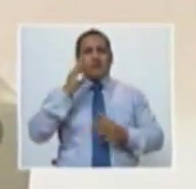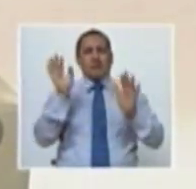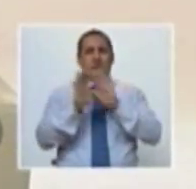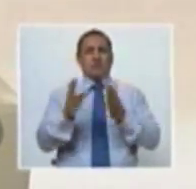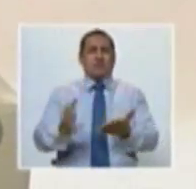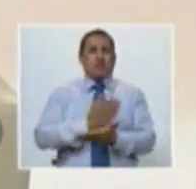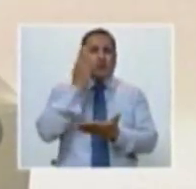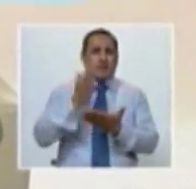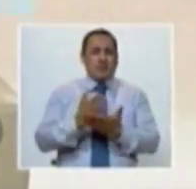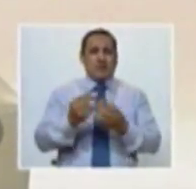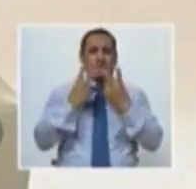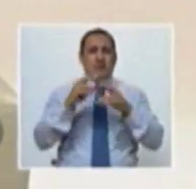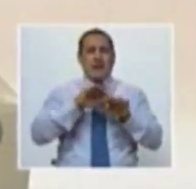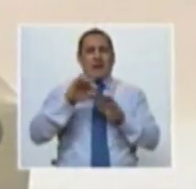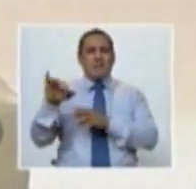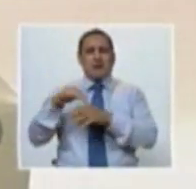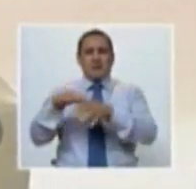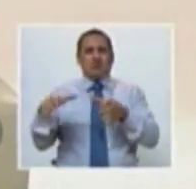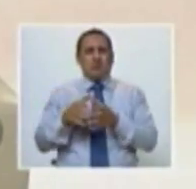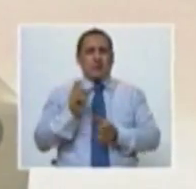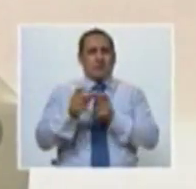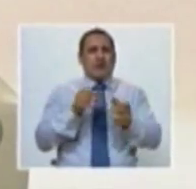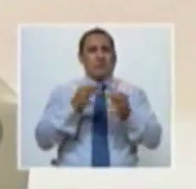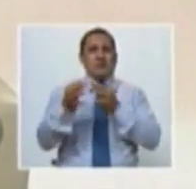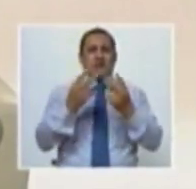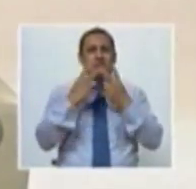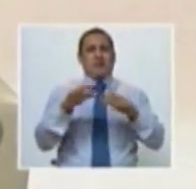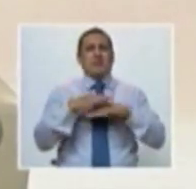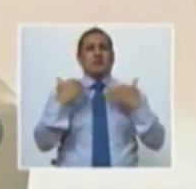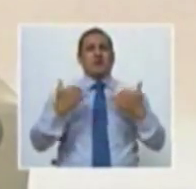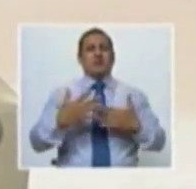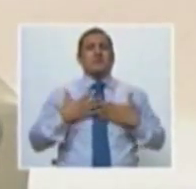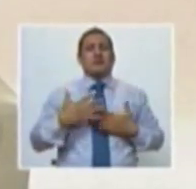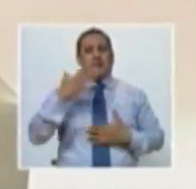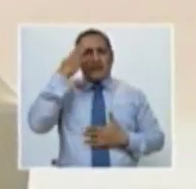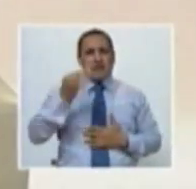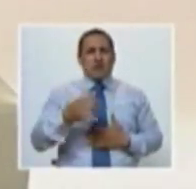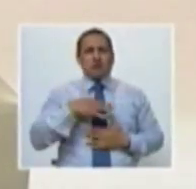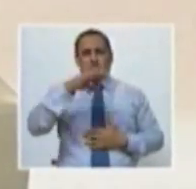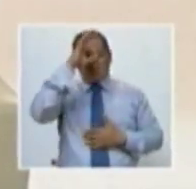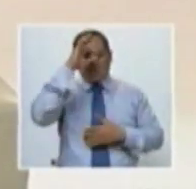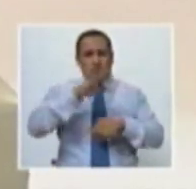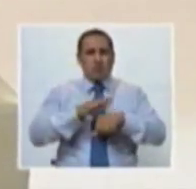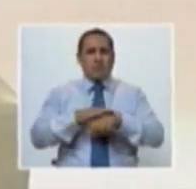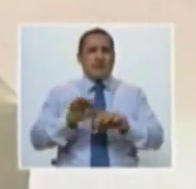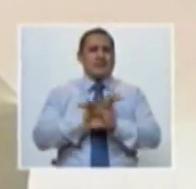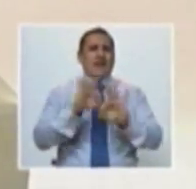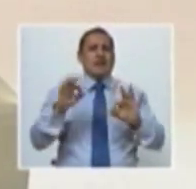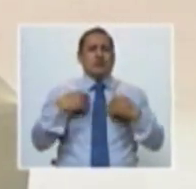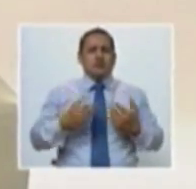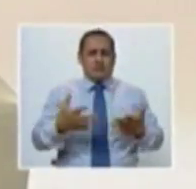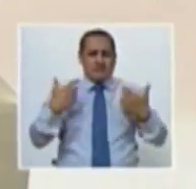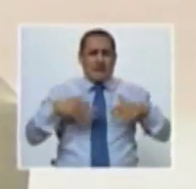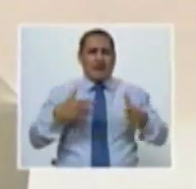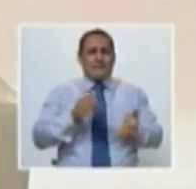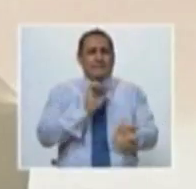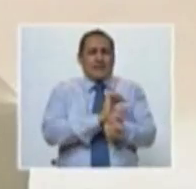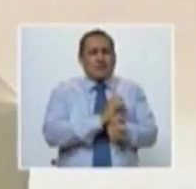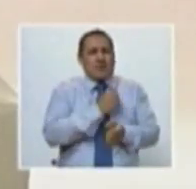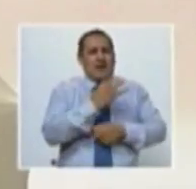conflicto, ¿no? Porque por un lado los demandantes han dicho, se está vulnerando mi presunción de inocencia en la medida que yo ya pagué mi deuda con la